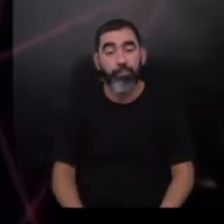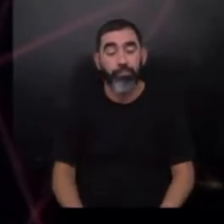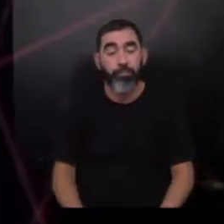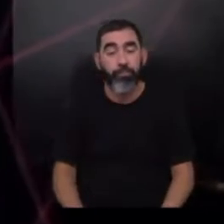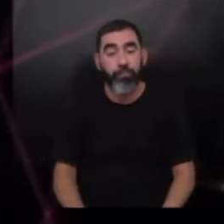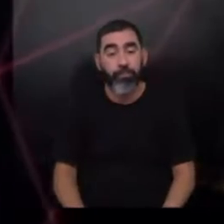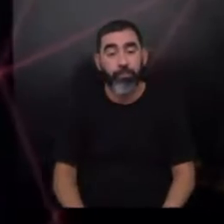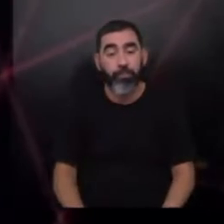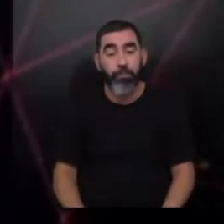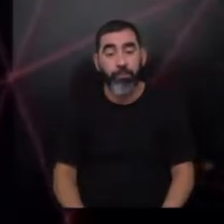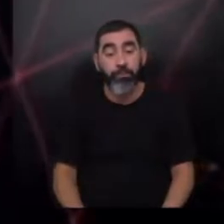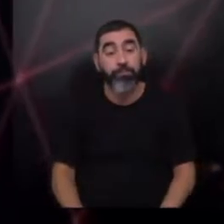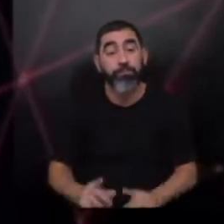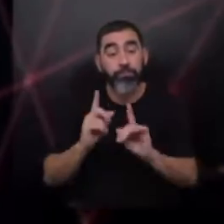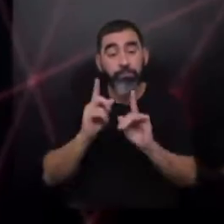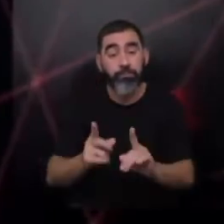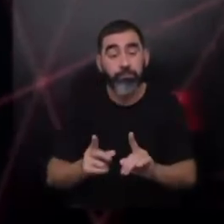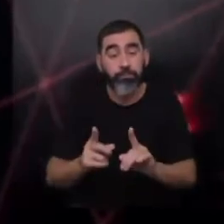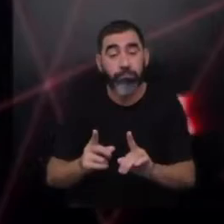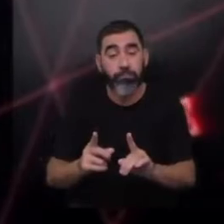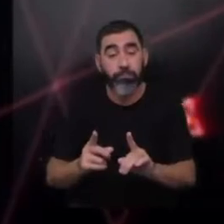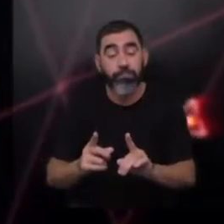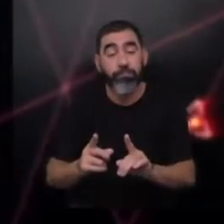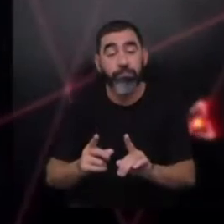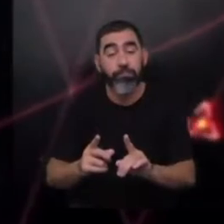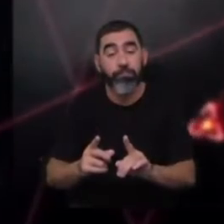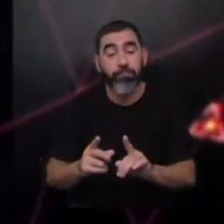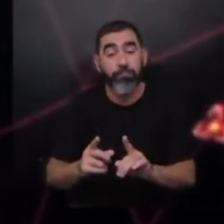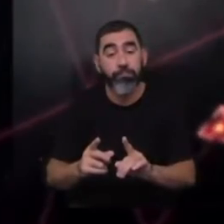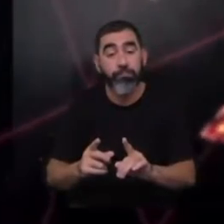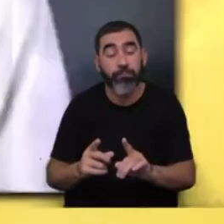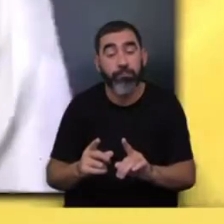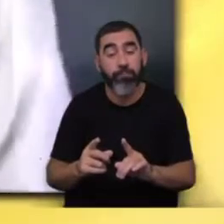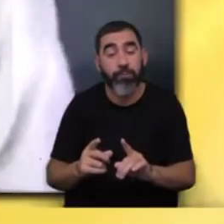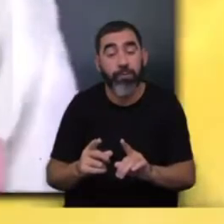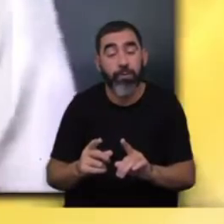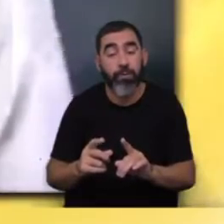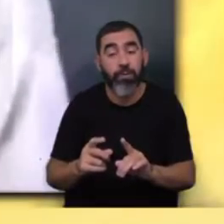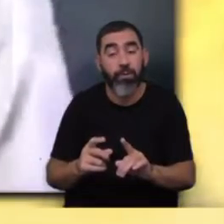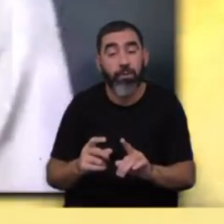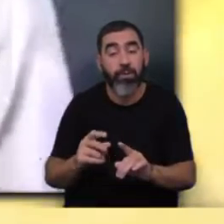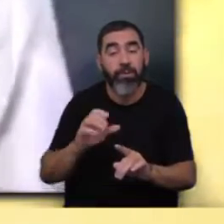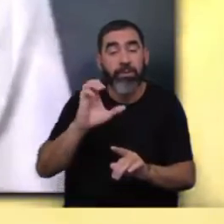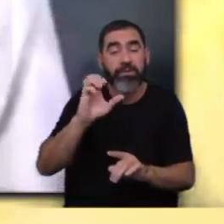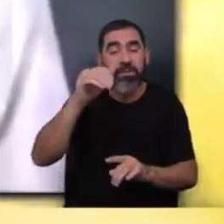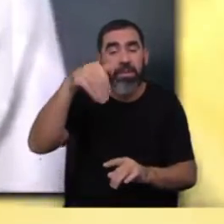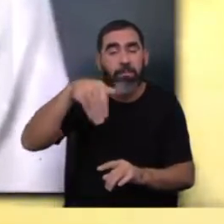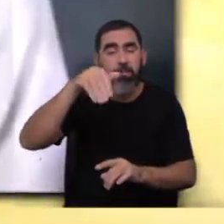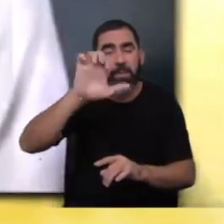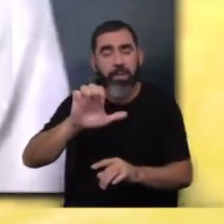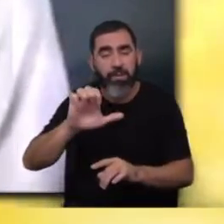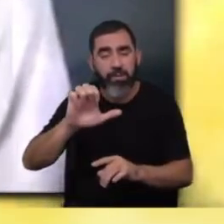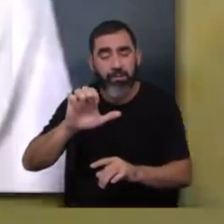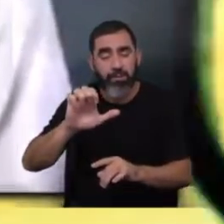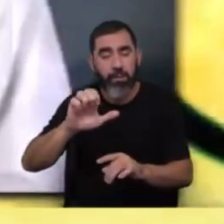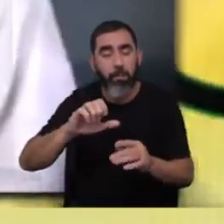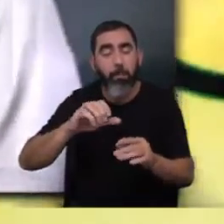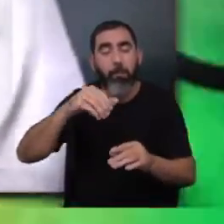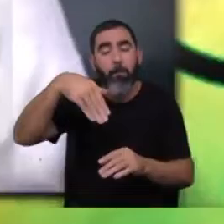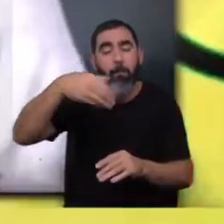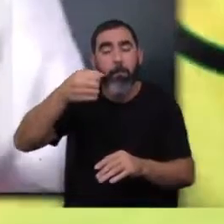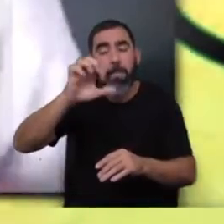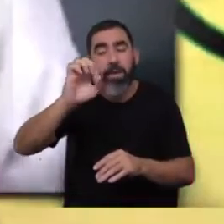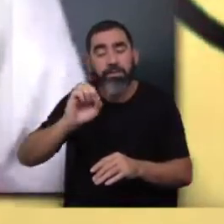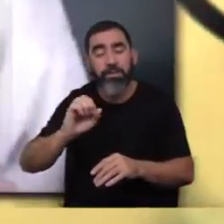Y por último, es la llegada de una eyección de masa coronal, de una CME por su sigla en inglés. Ahí